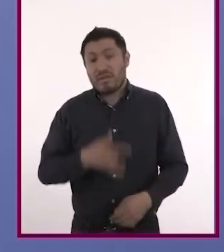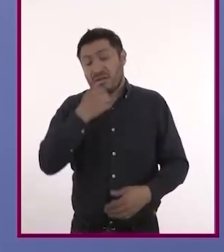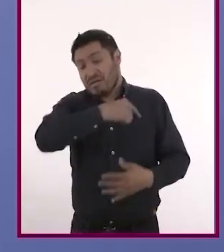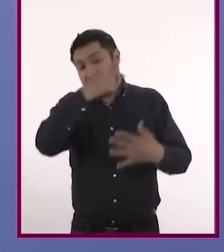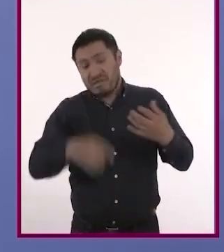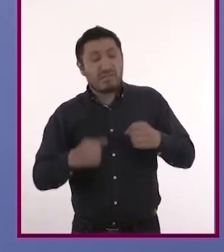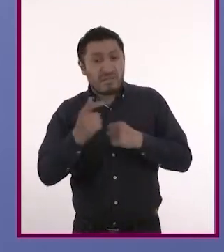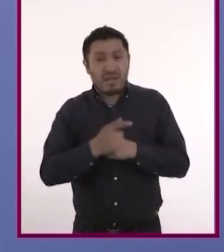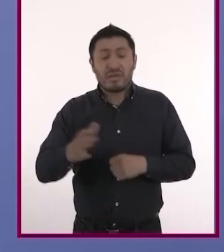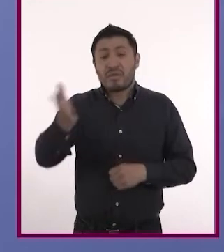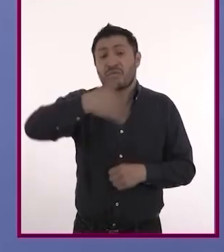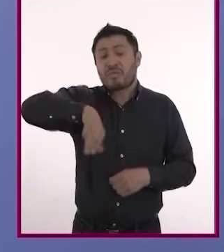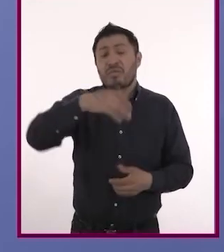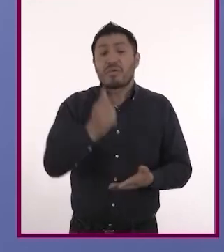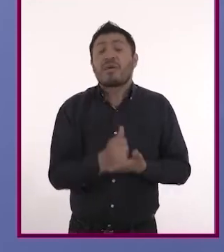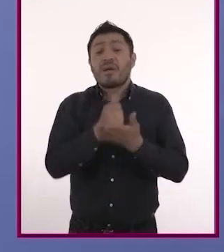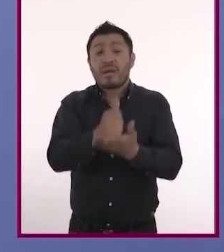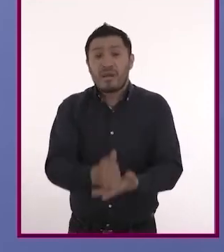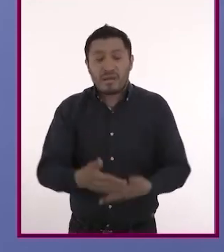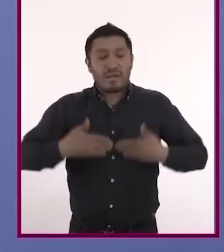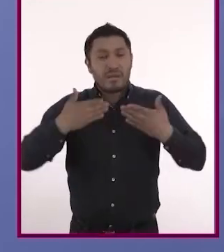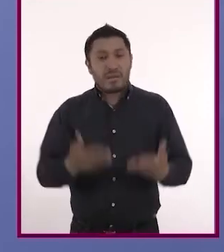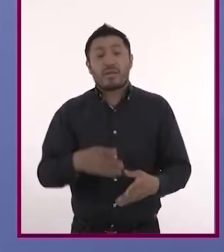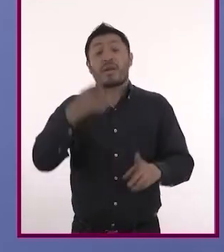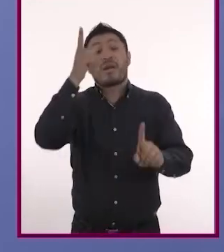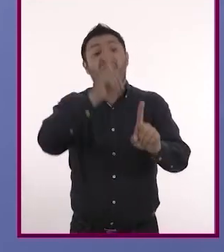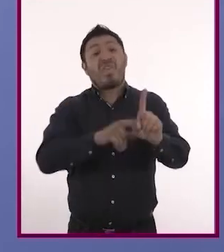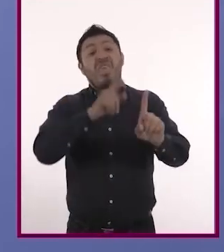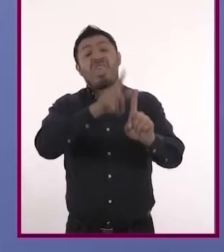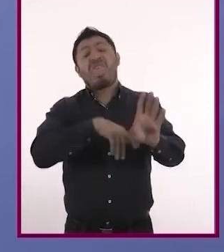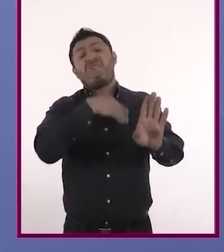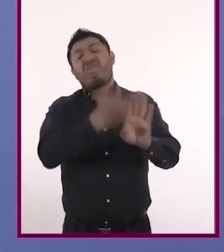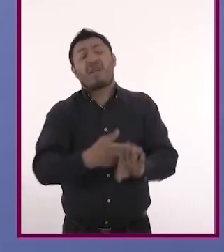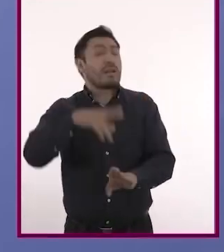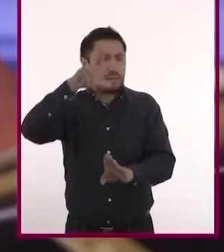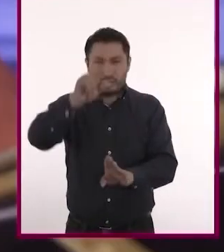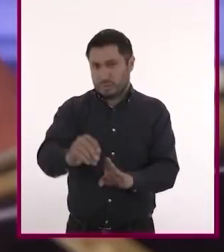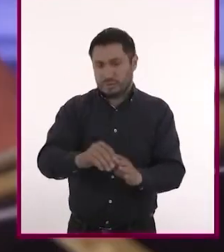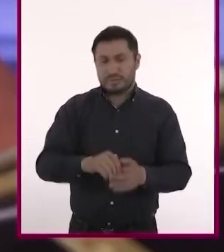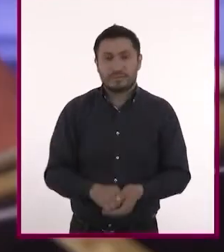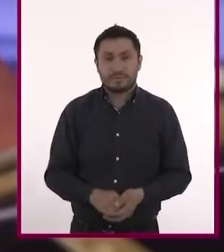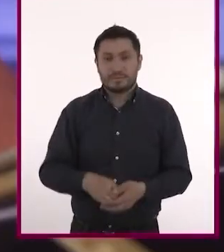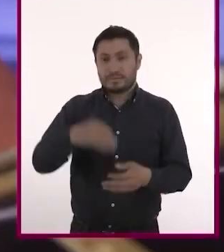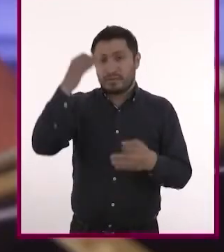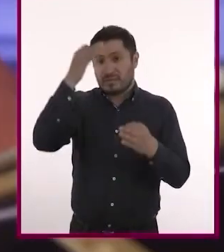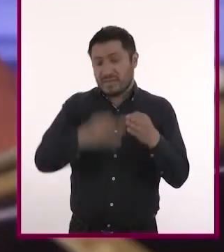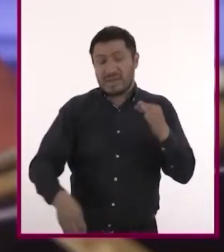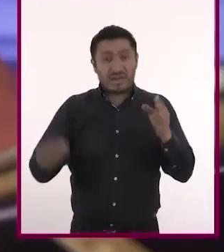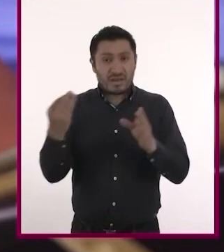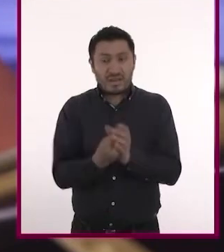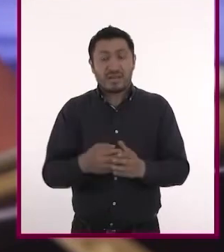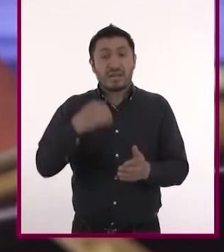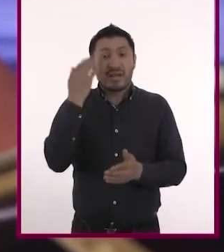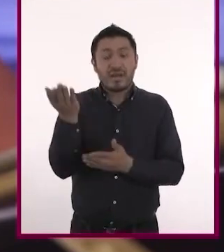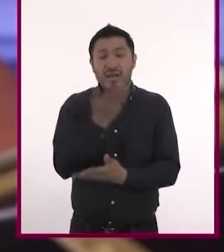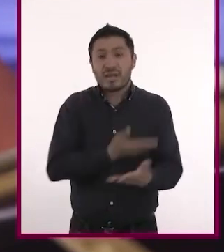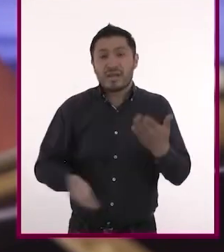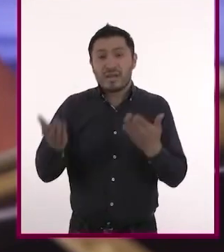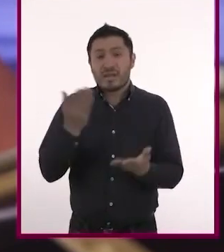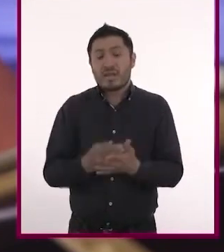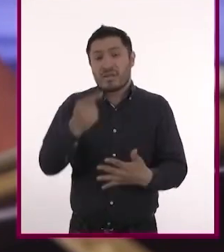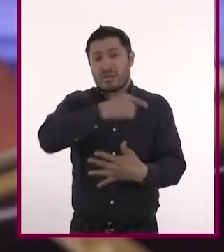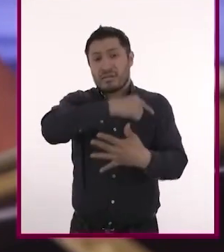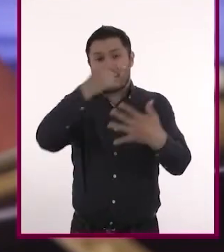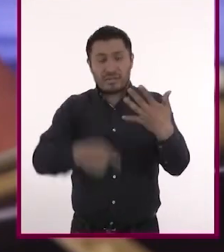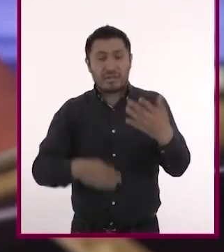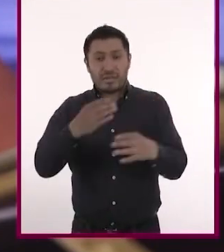busque ayuda con confianza, sabiendo que no será juzgada ni criticado por ello. Para finalizar el programa, queremos compartirles nuestro top